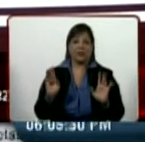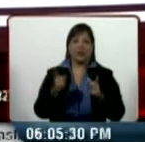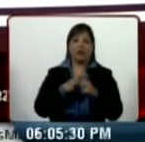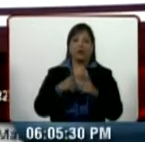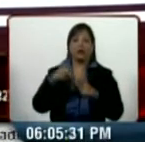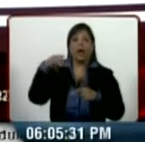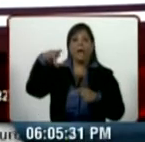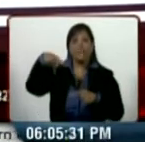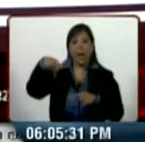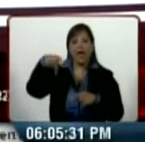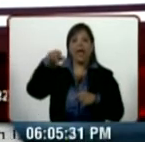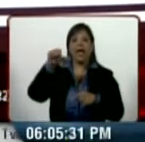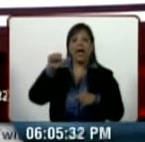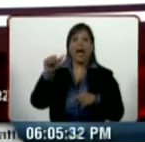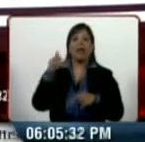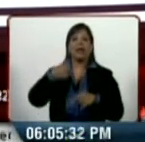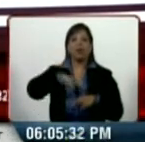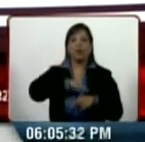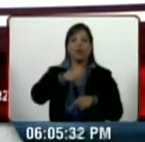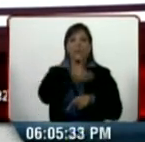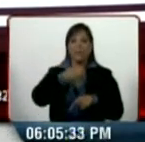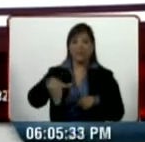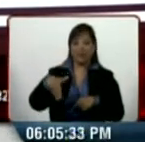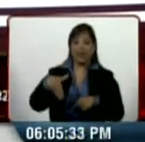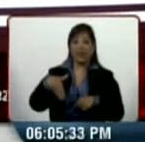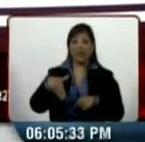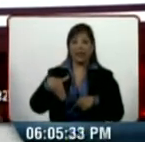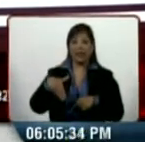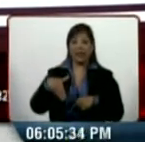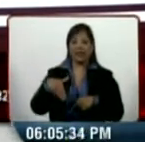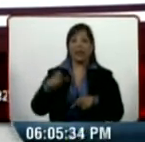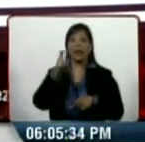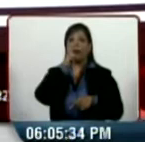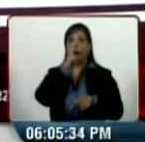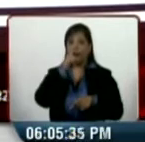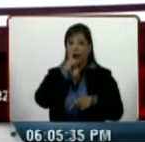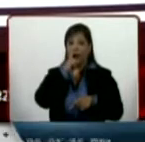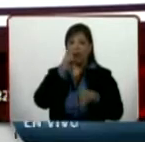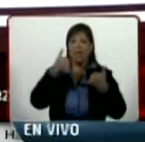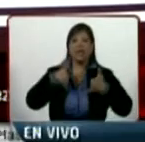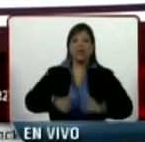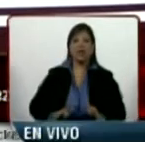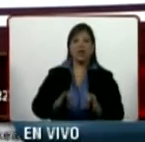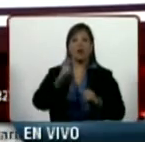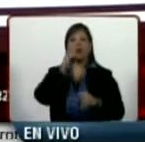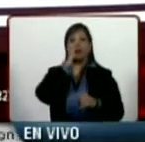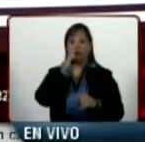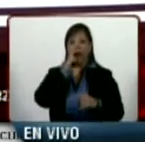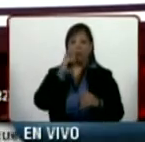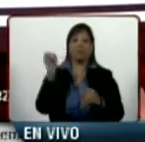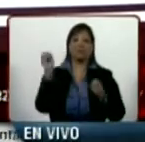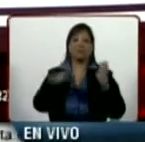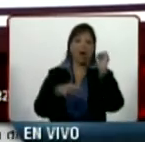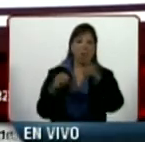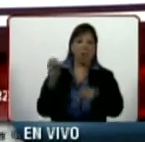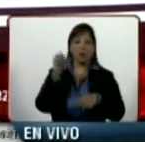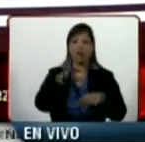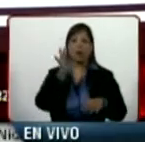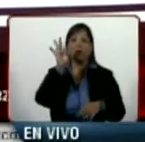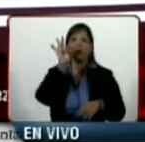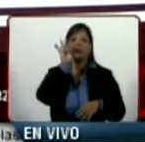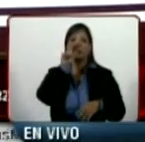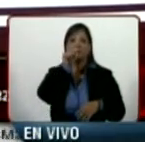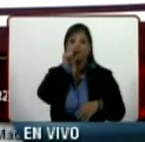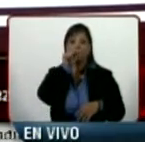de nuestro presidente el candidato de la patria el informe echada 24 horas maduro la cuenta que el partido